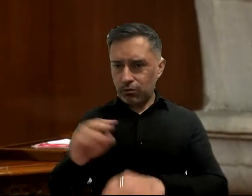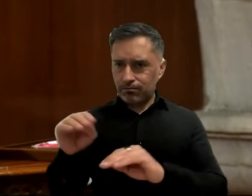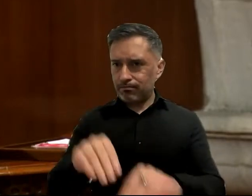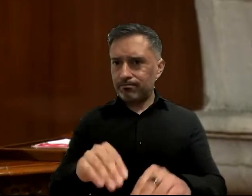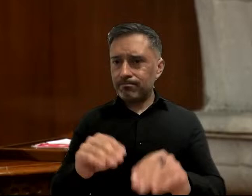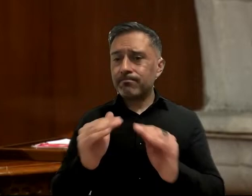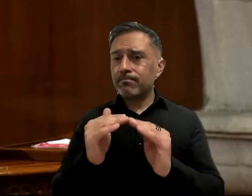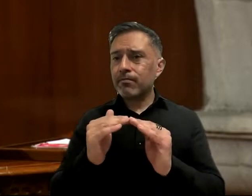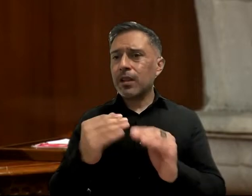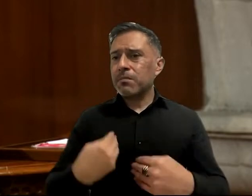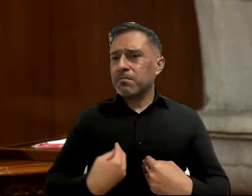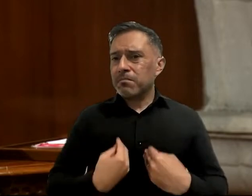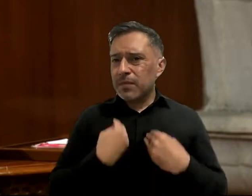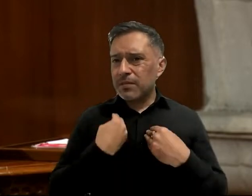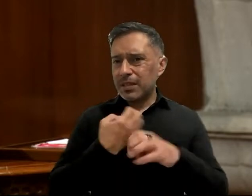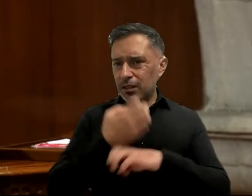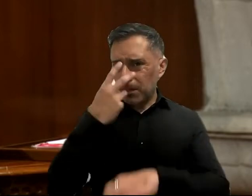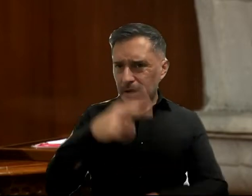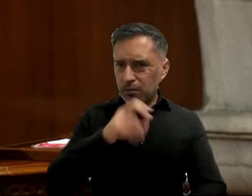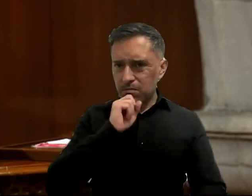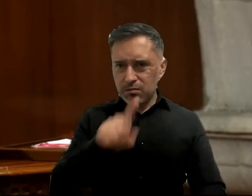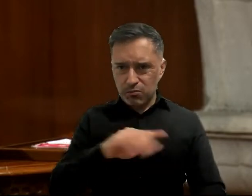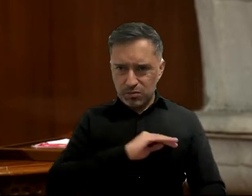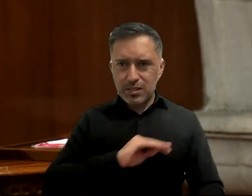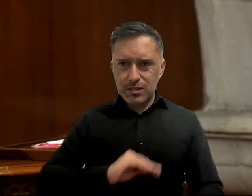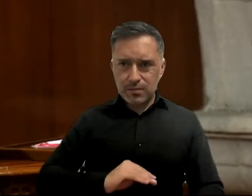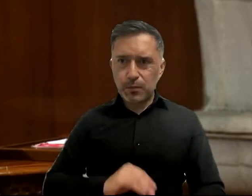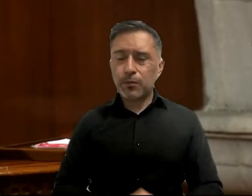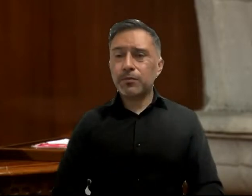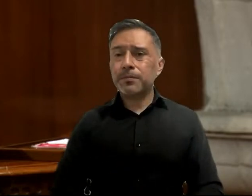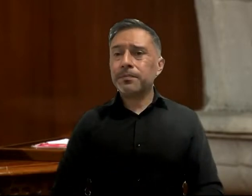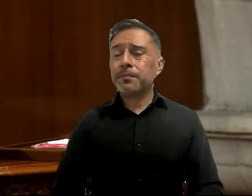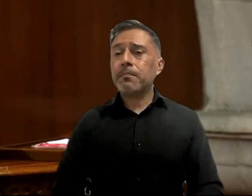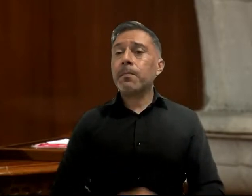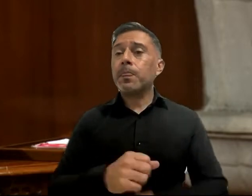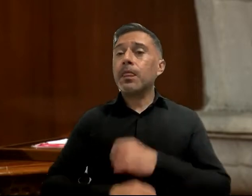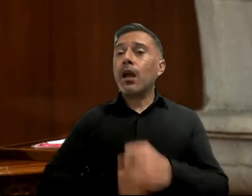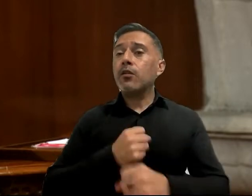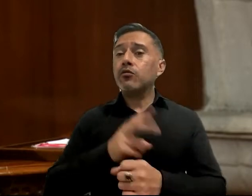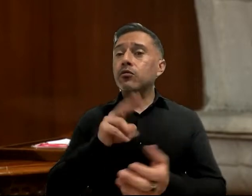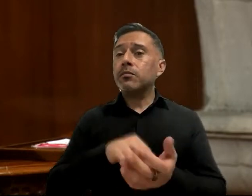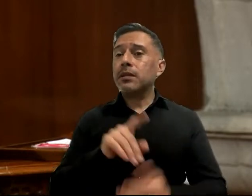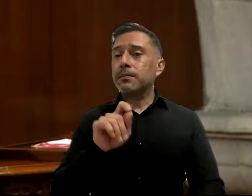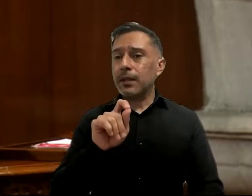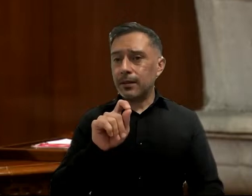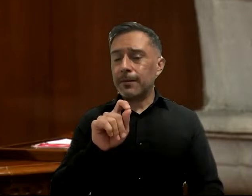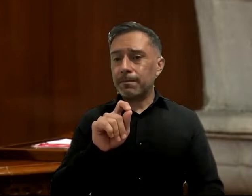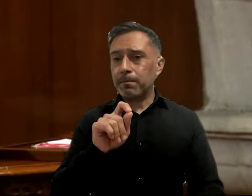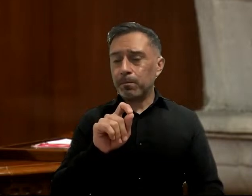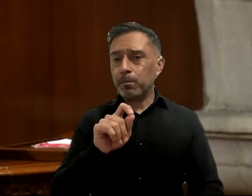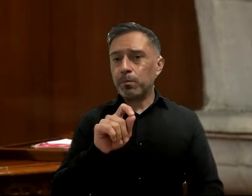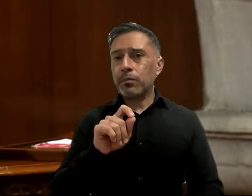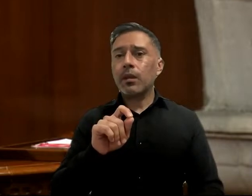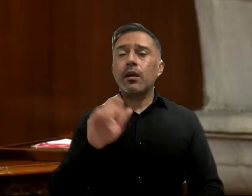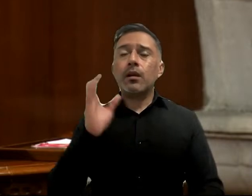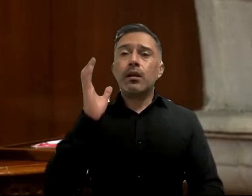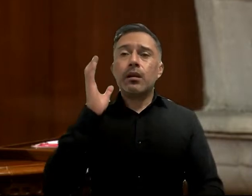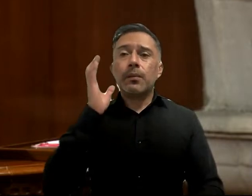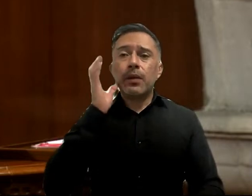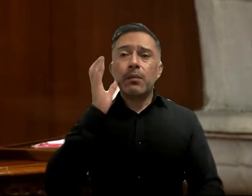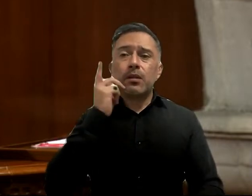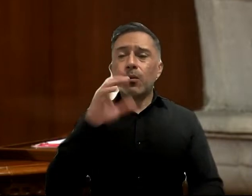municipios y en las localidades de nuestro querido Estado. En el 2020 la 60ª legislatura